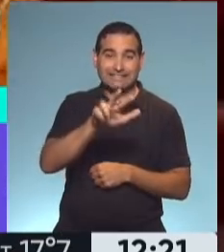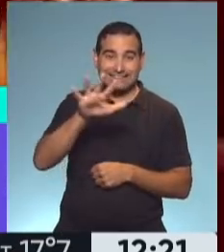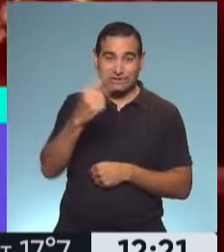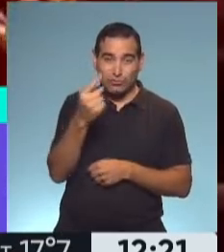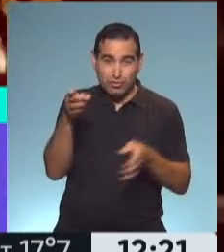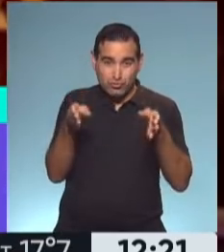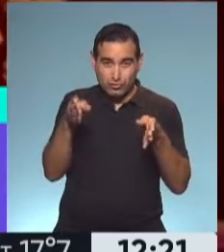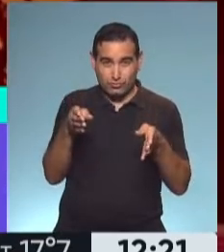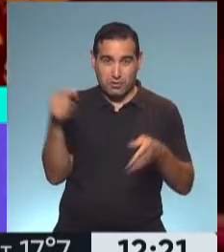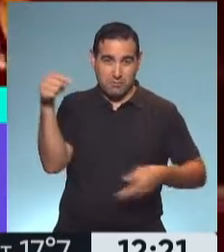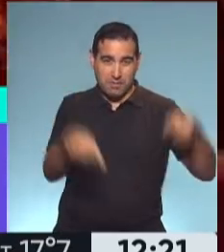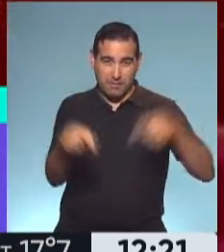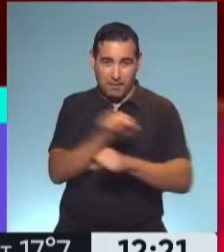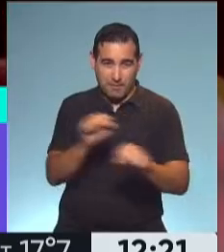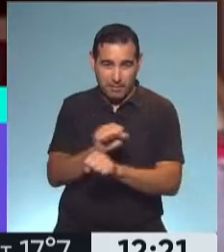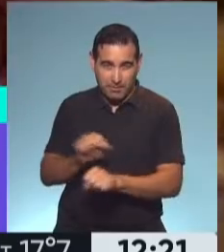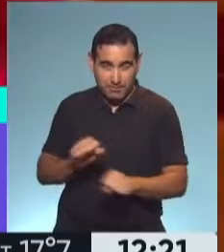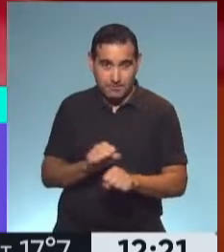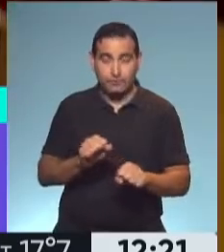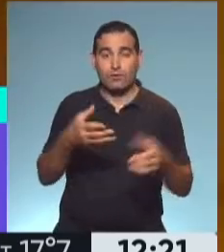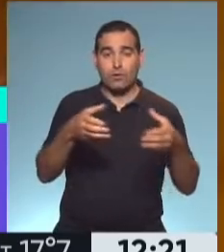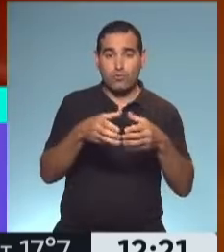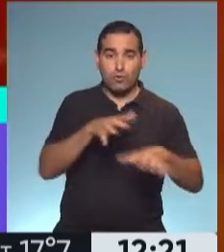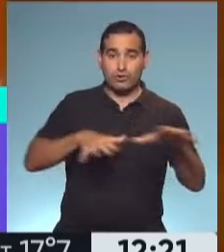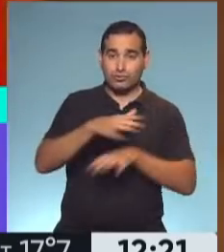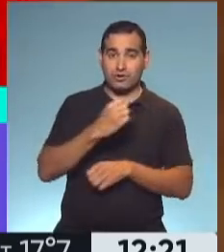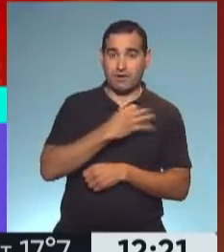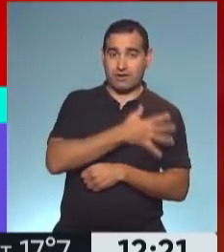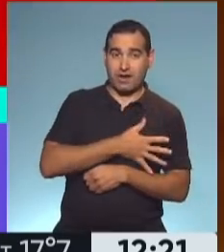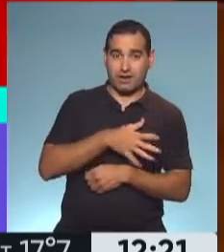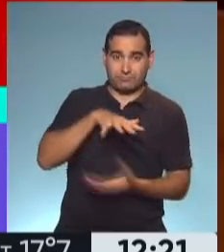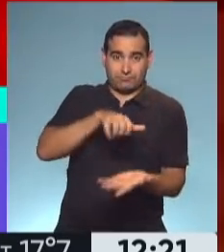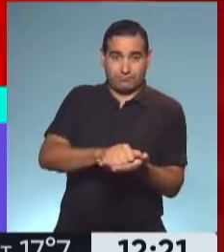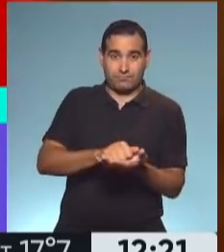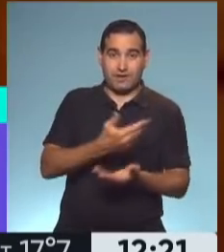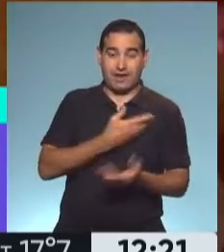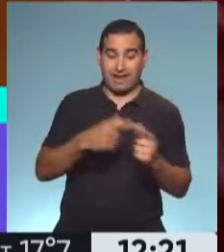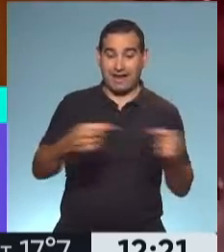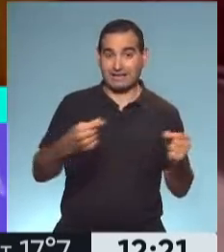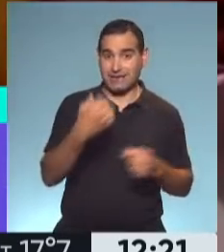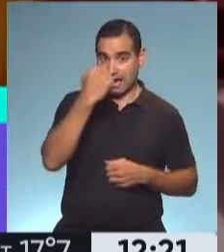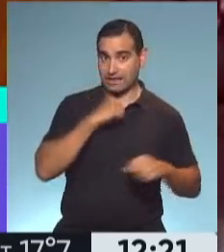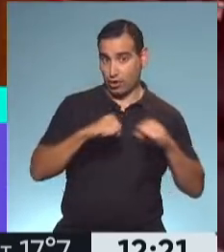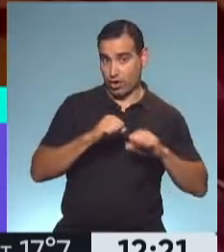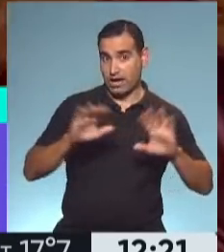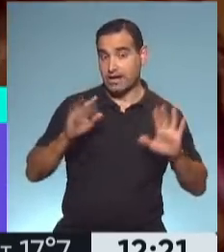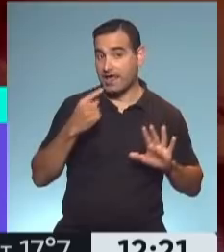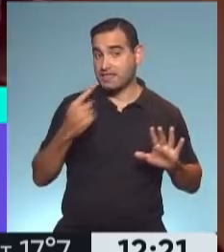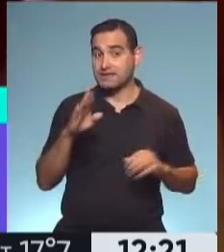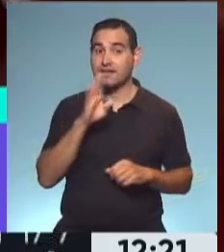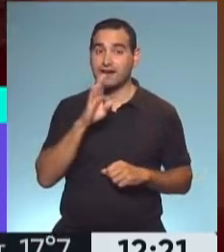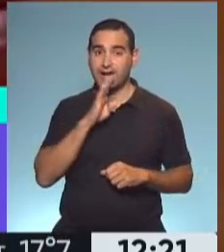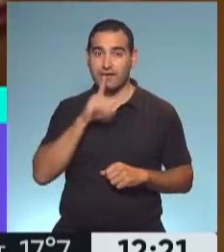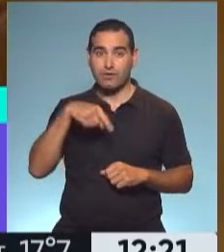35 minutos. En tanto, hay que destacar que las organizaciones palestinas que controlan Gaza y son consideradas terroristas por Israel y las potencias